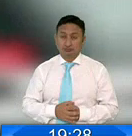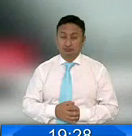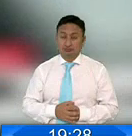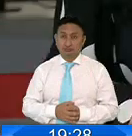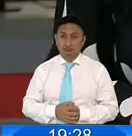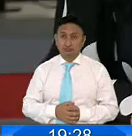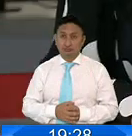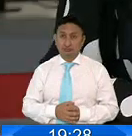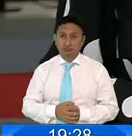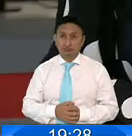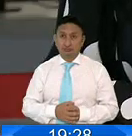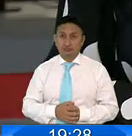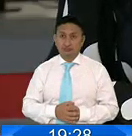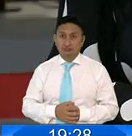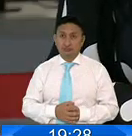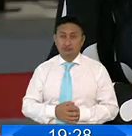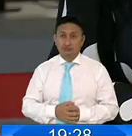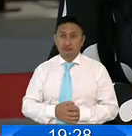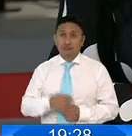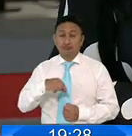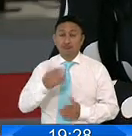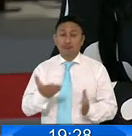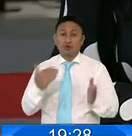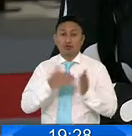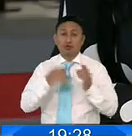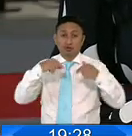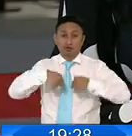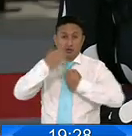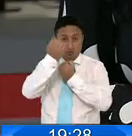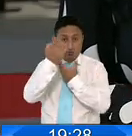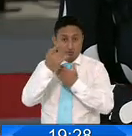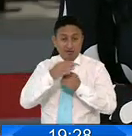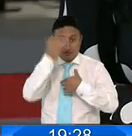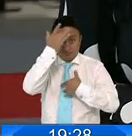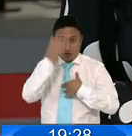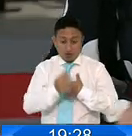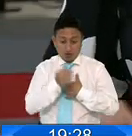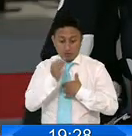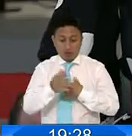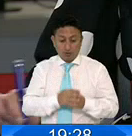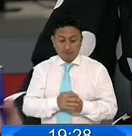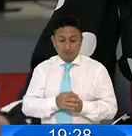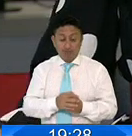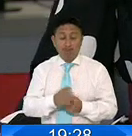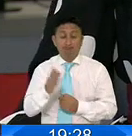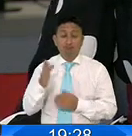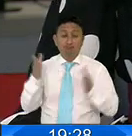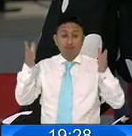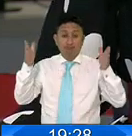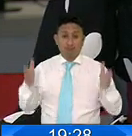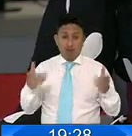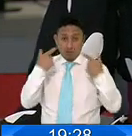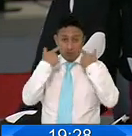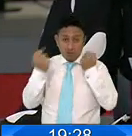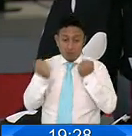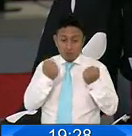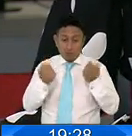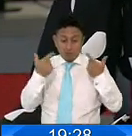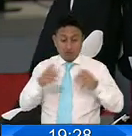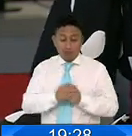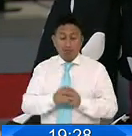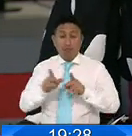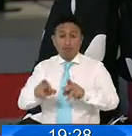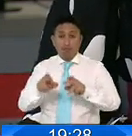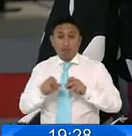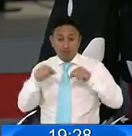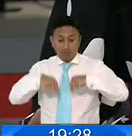Solórzano. Retomando la información referente al coronavirus, tras el fin del estado de excepción, los salvoconductos serán emitidos por